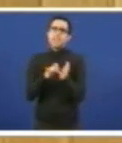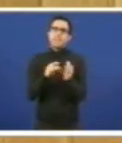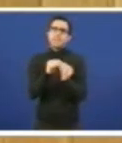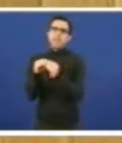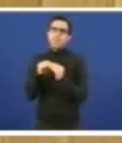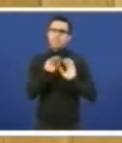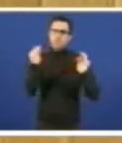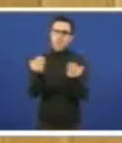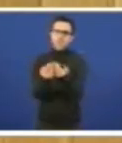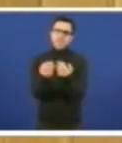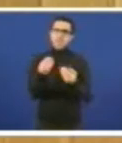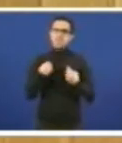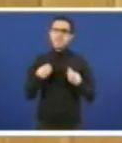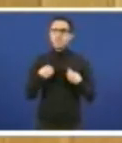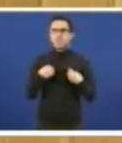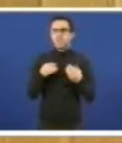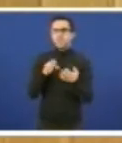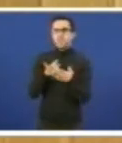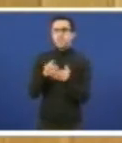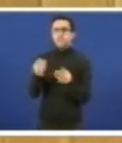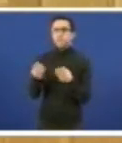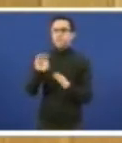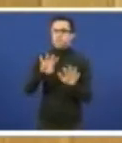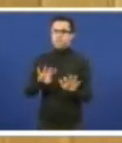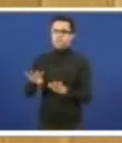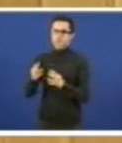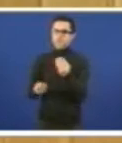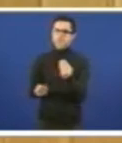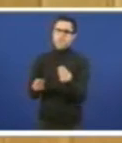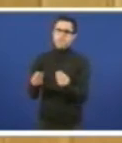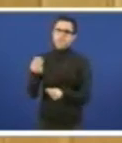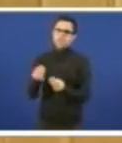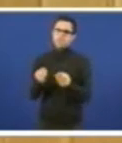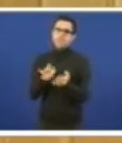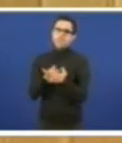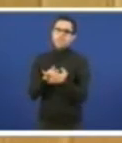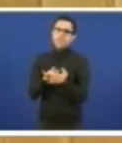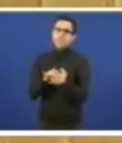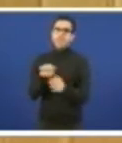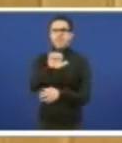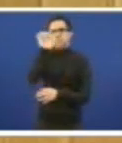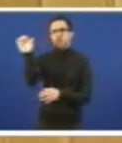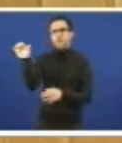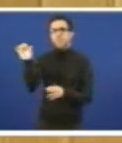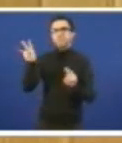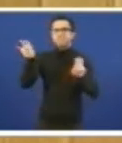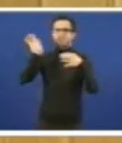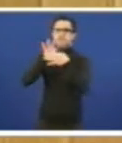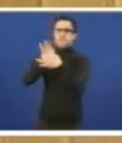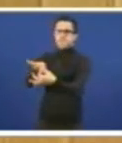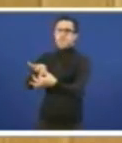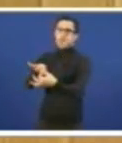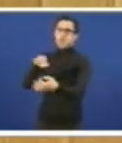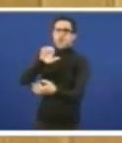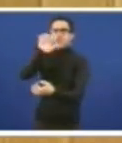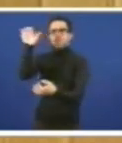Europa. Europa, sabemos en que sentido máis xeográfico, cultural, económico, é verdade